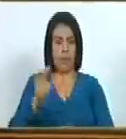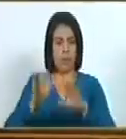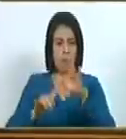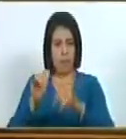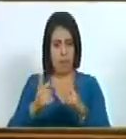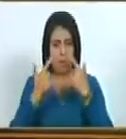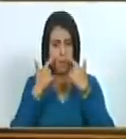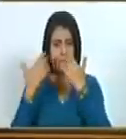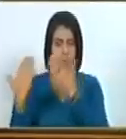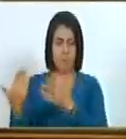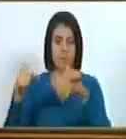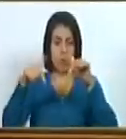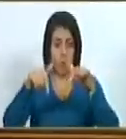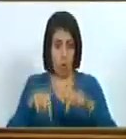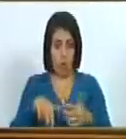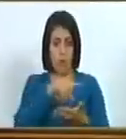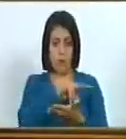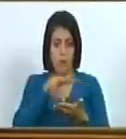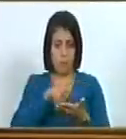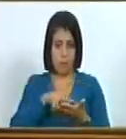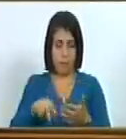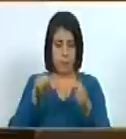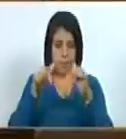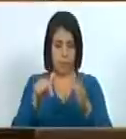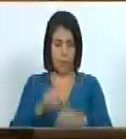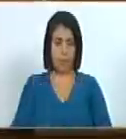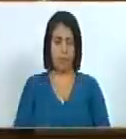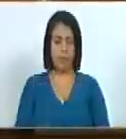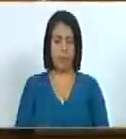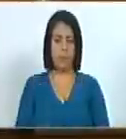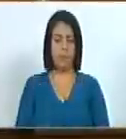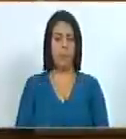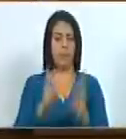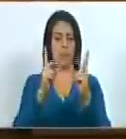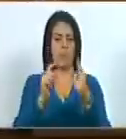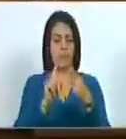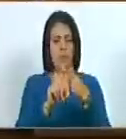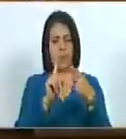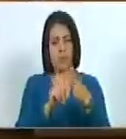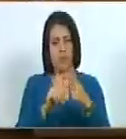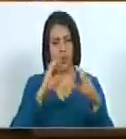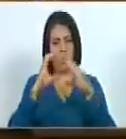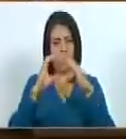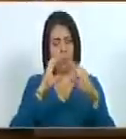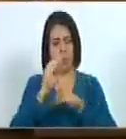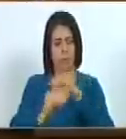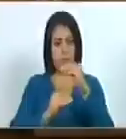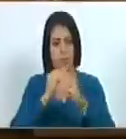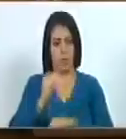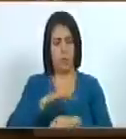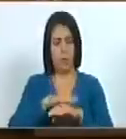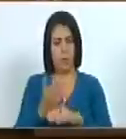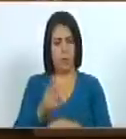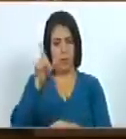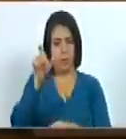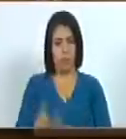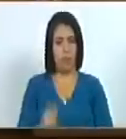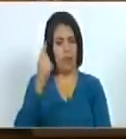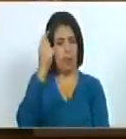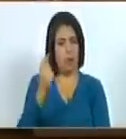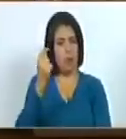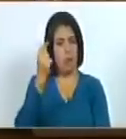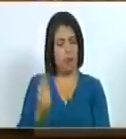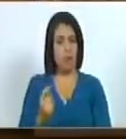secretaria, por favor, sírvase a dar lectura a la cuenta. Cuenta número 1, comunicaciones suscritas por las ciudadanas